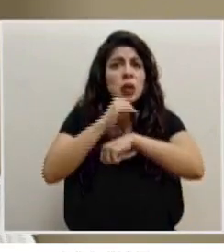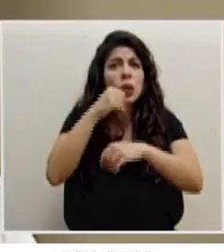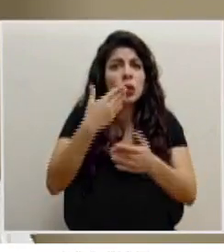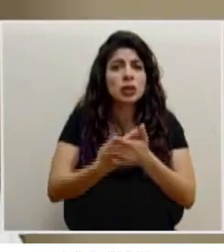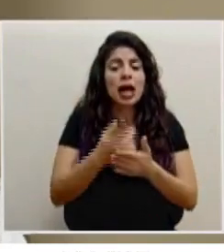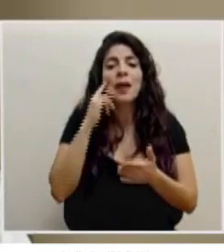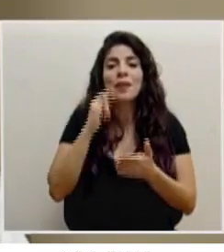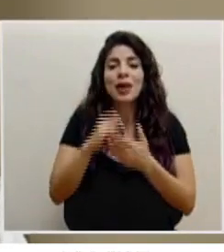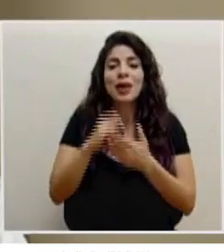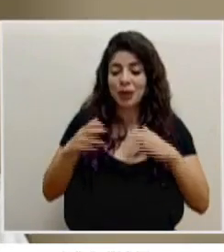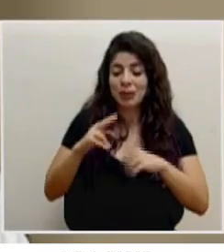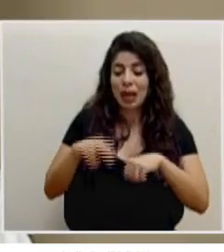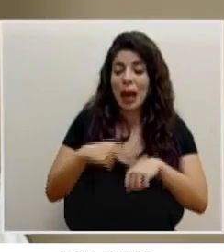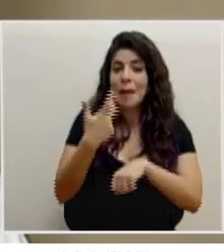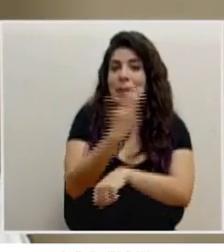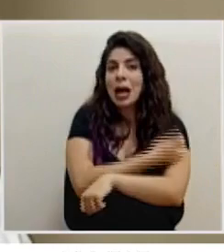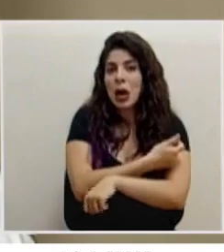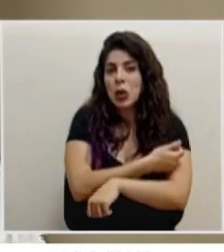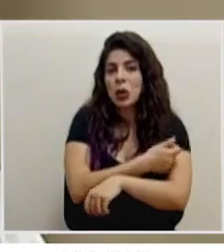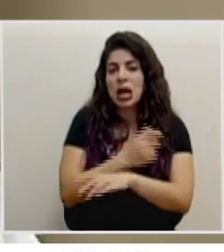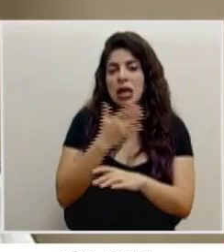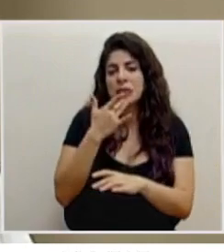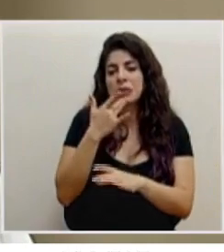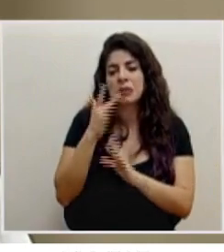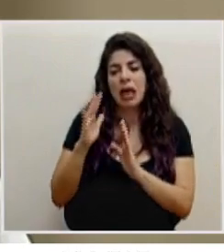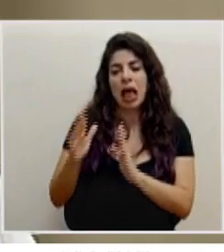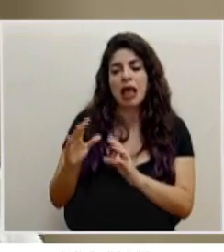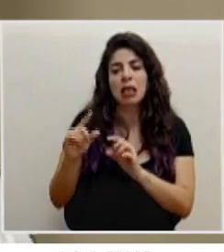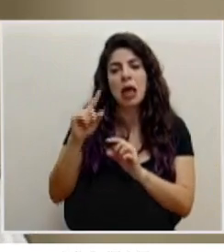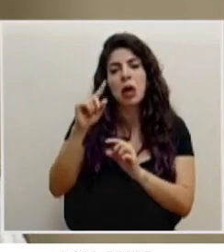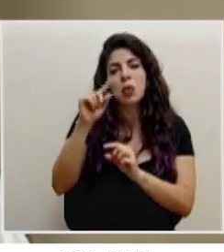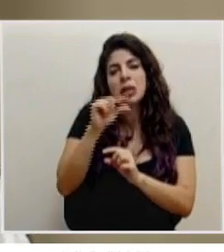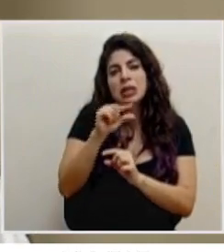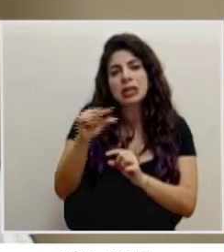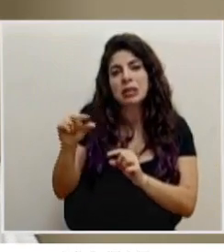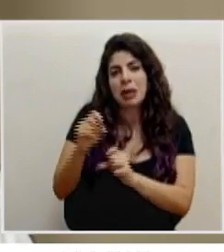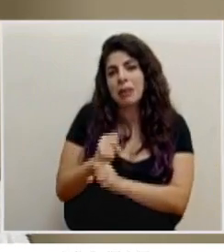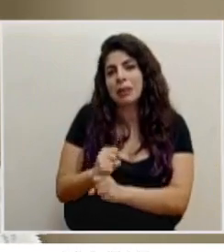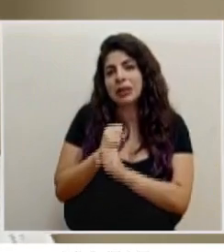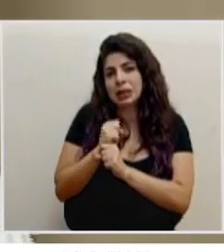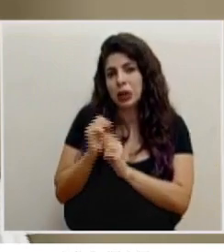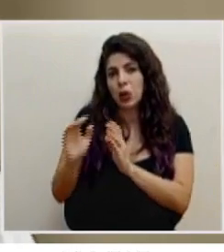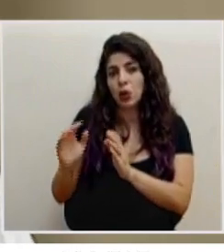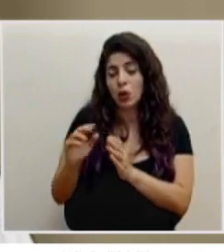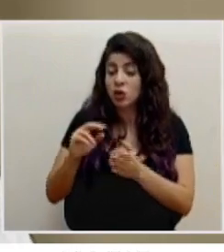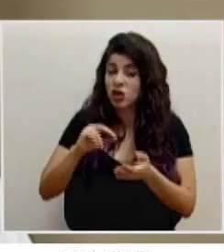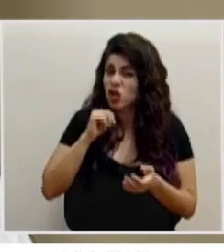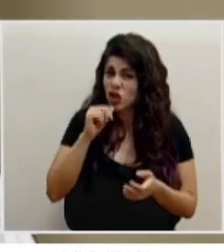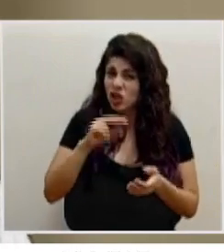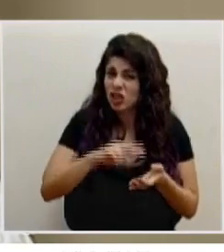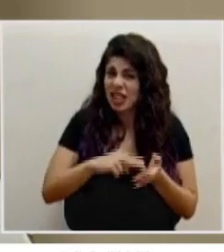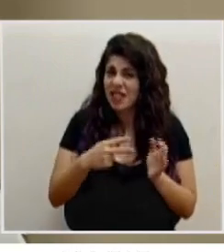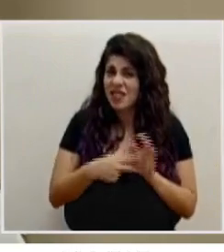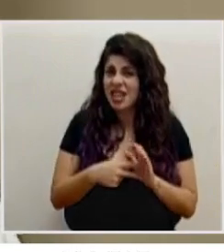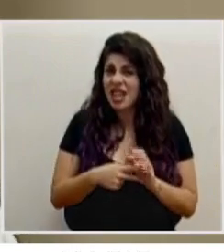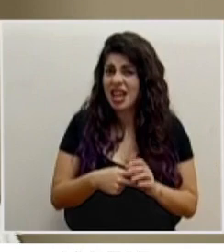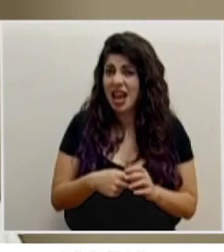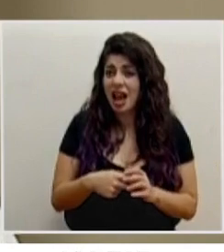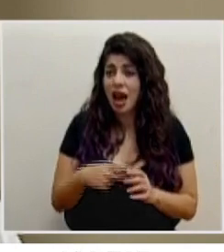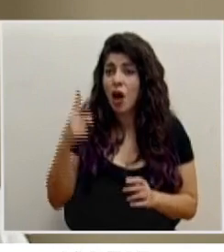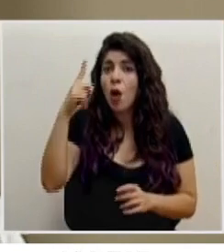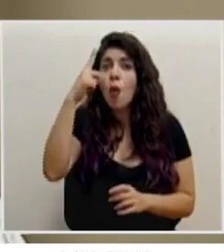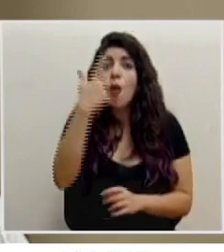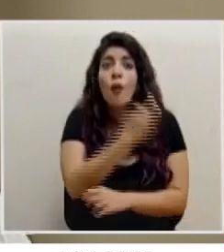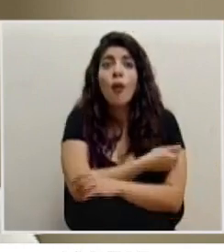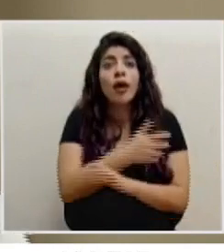la Comisión Nacional de Vacunas definió dejar un margen de seguridad de 1 semana. No es que estamos diciendo que solo se va a aplicar una